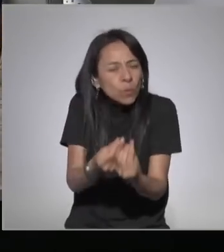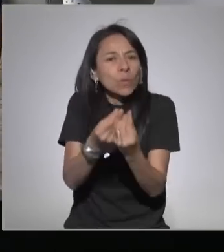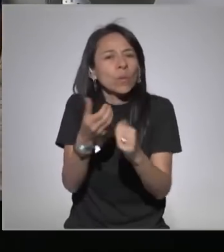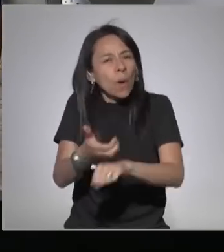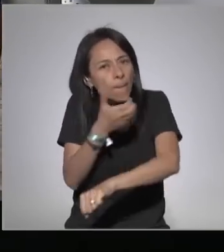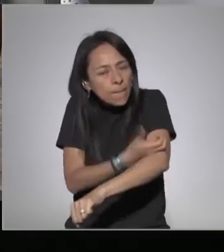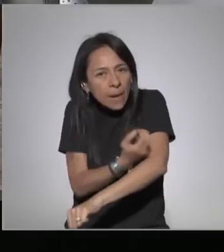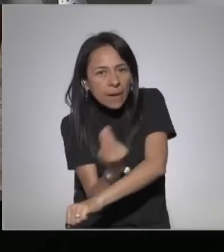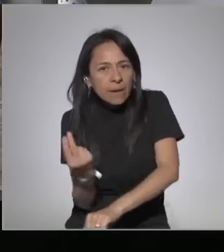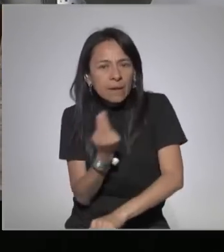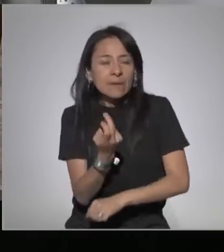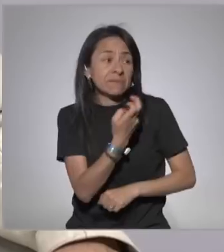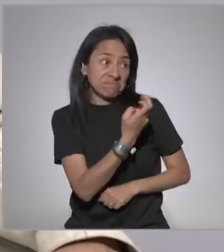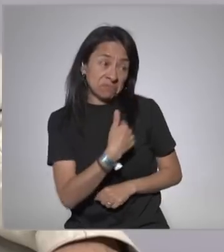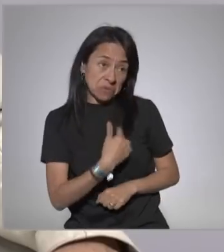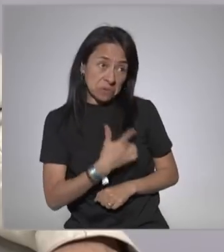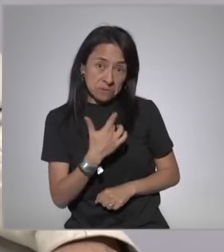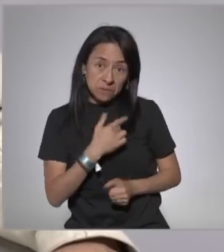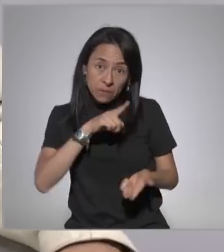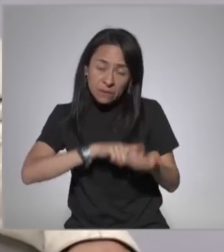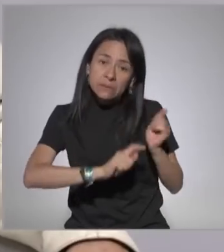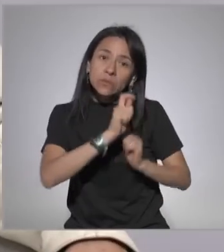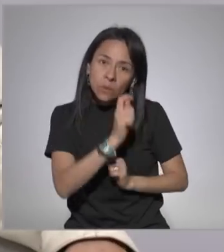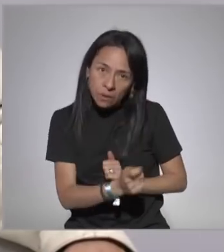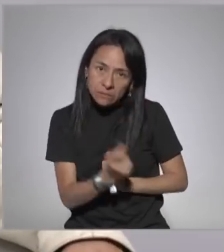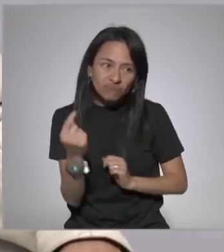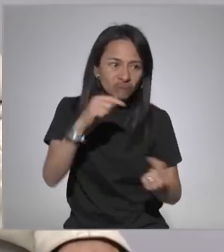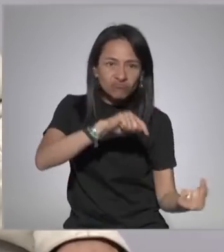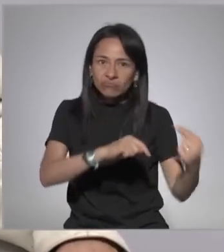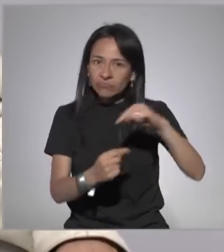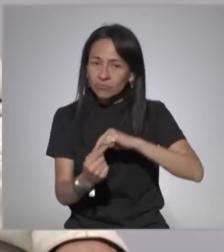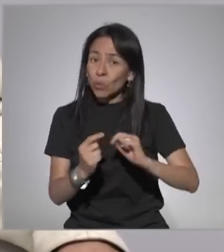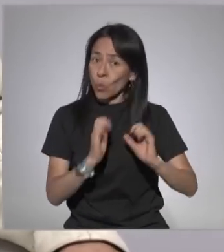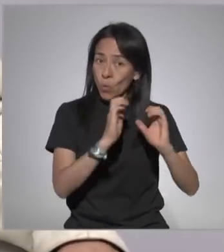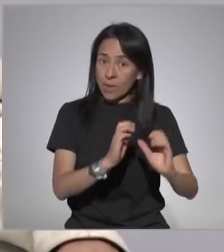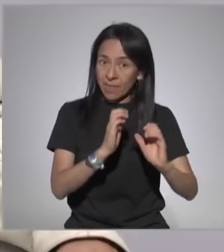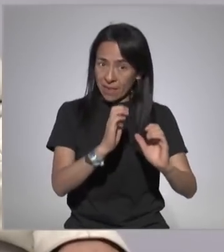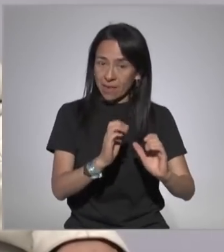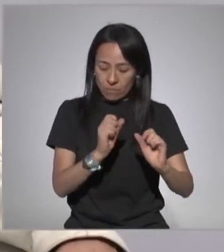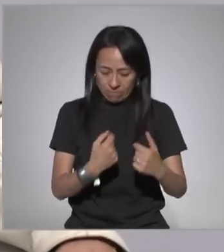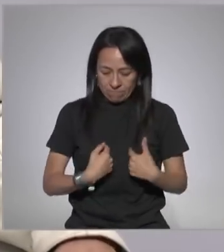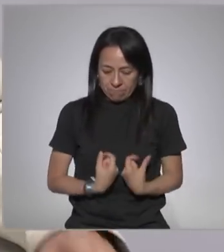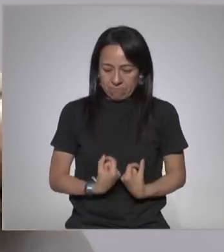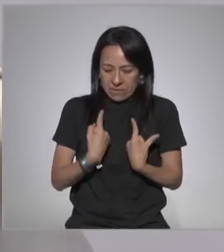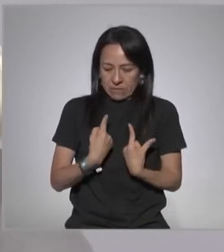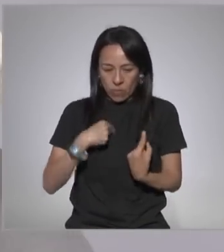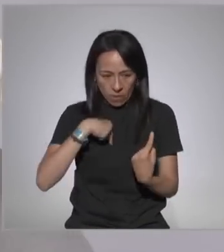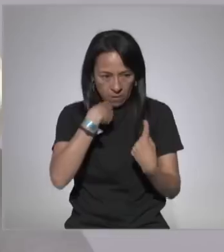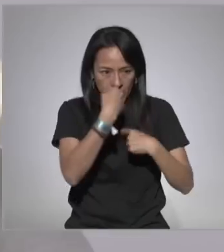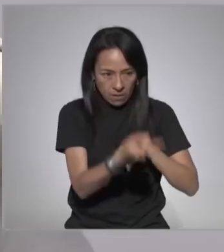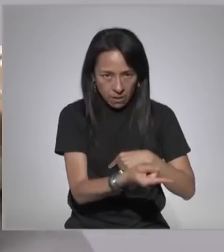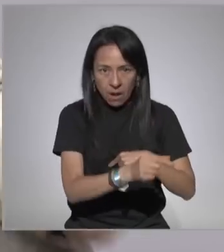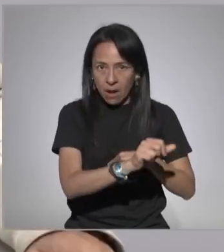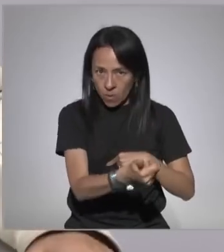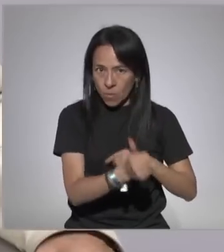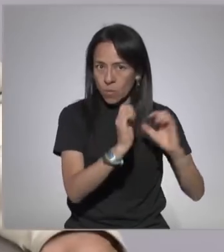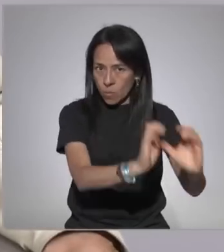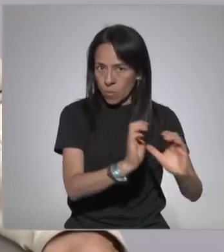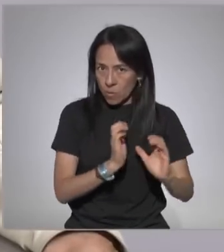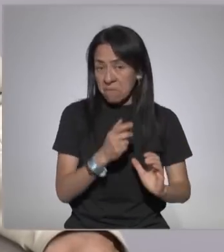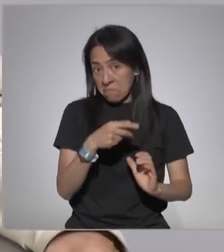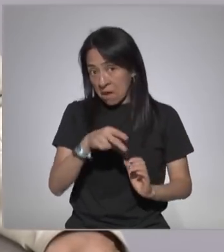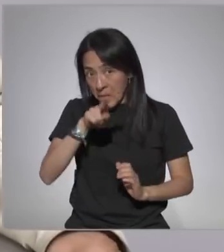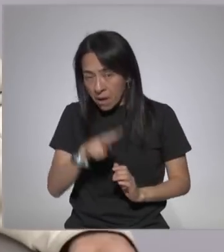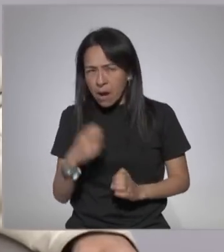temas importantes y el cuidado mutuo, ¿no? Aunque estadísticamente, y eso sí creo que hay